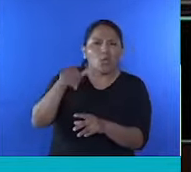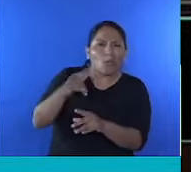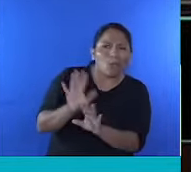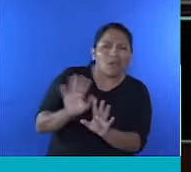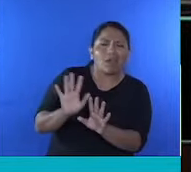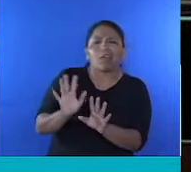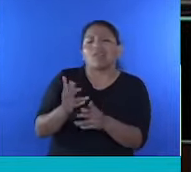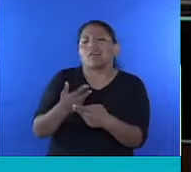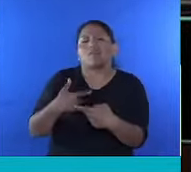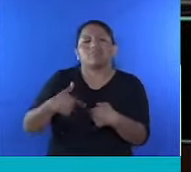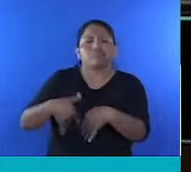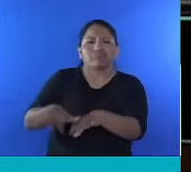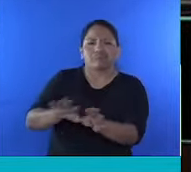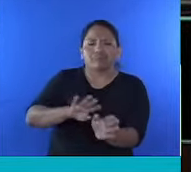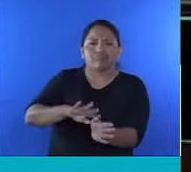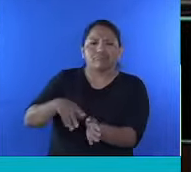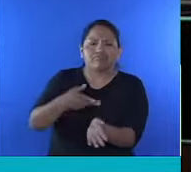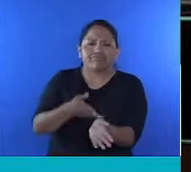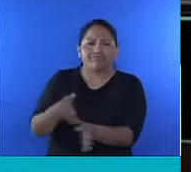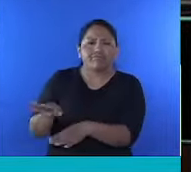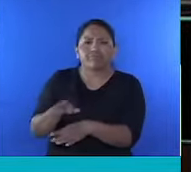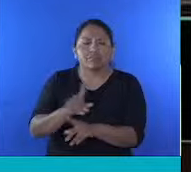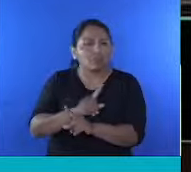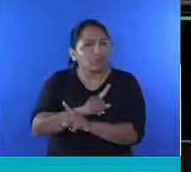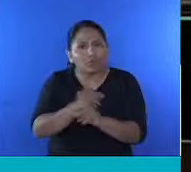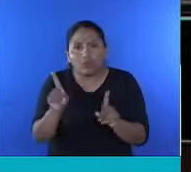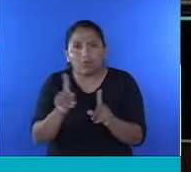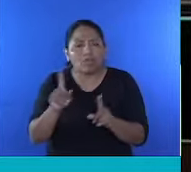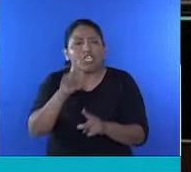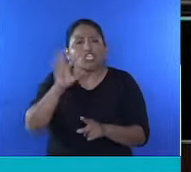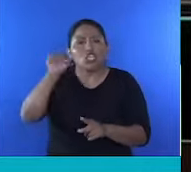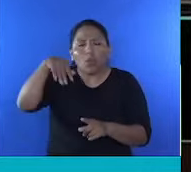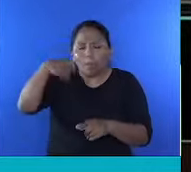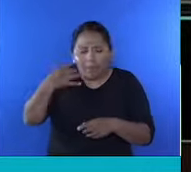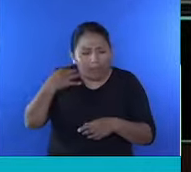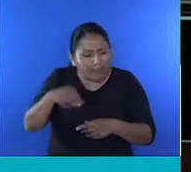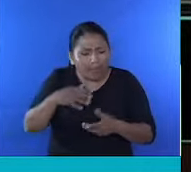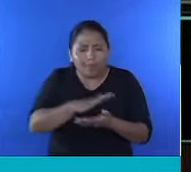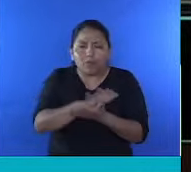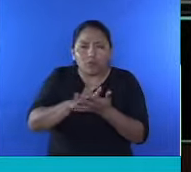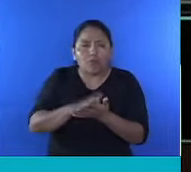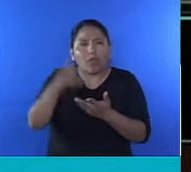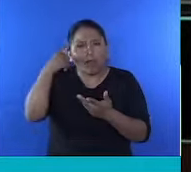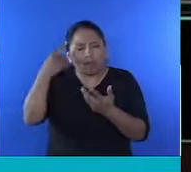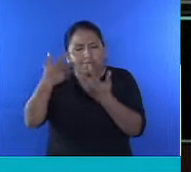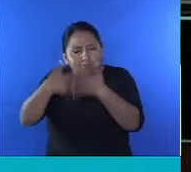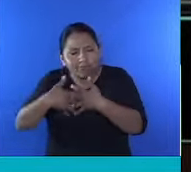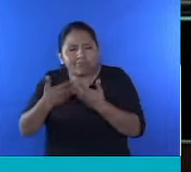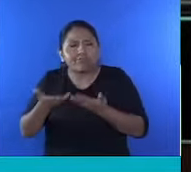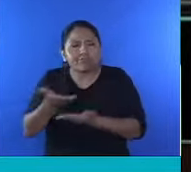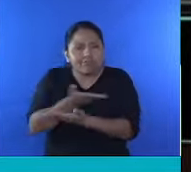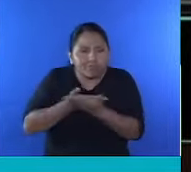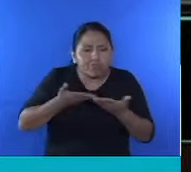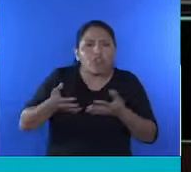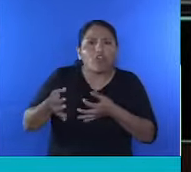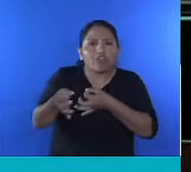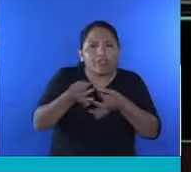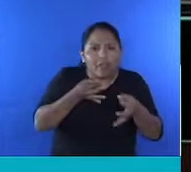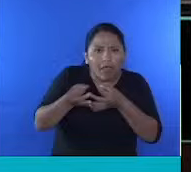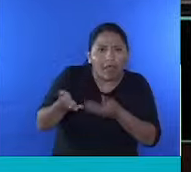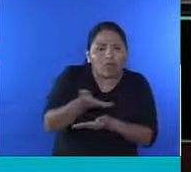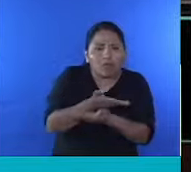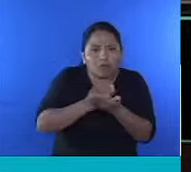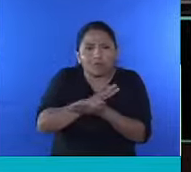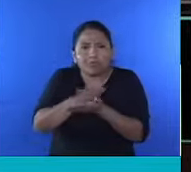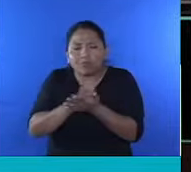de dejarlo de lado el tema de ioma se resuelve con sentido común se resuelve con diálogo